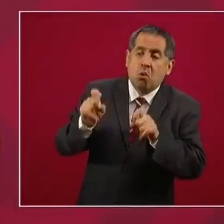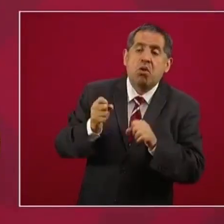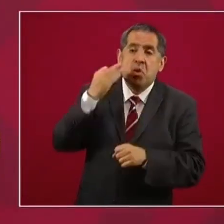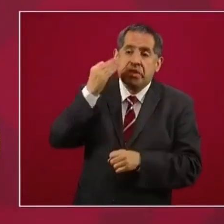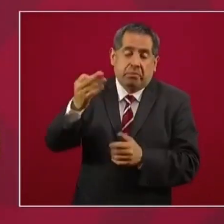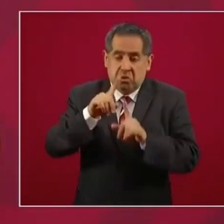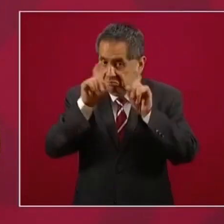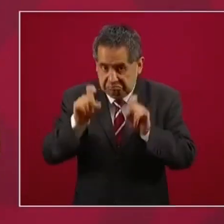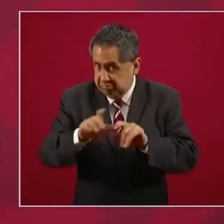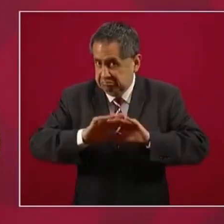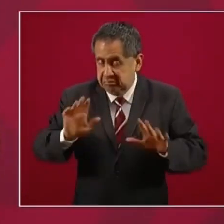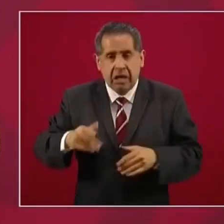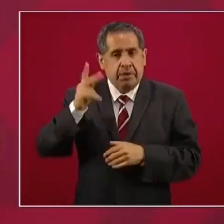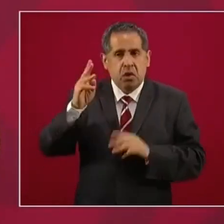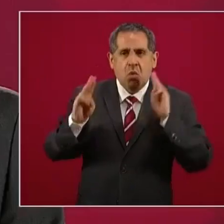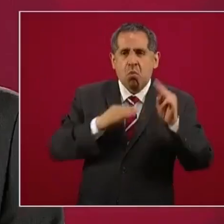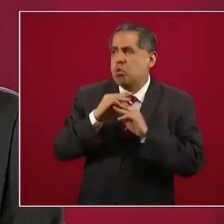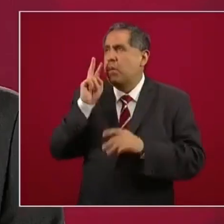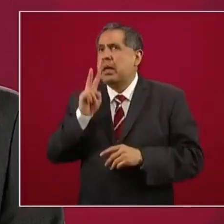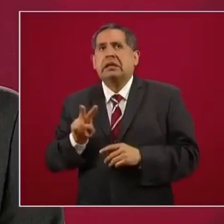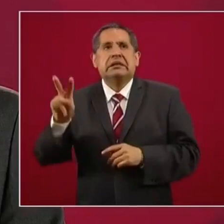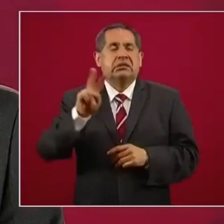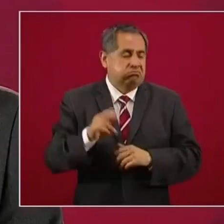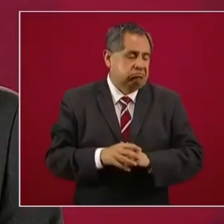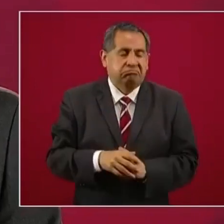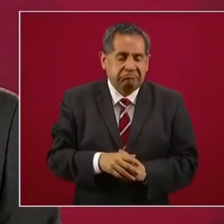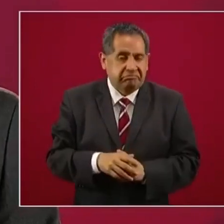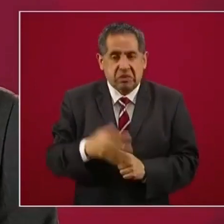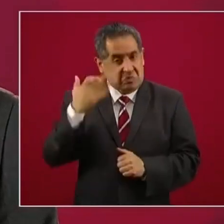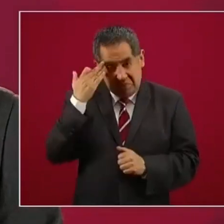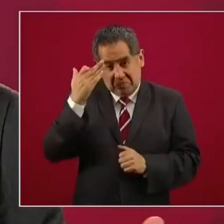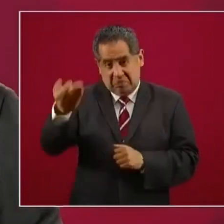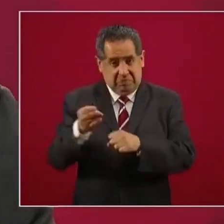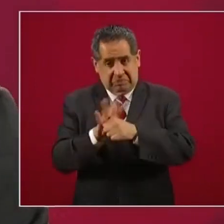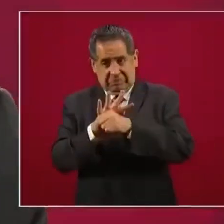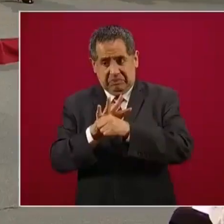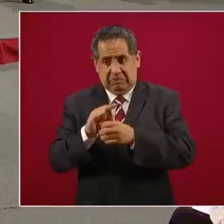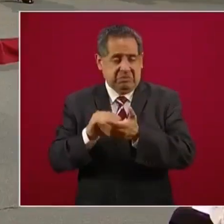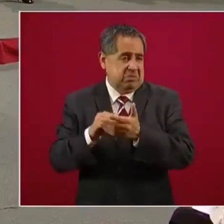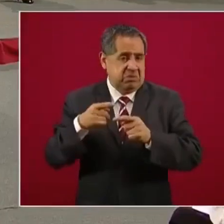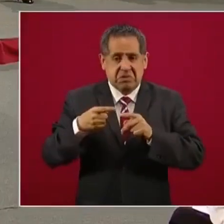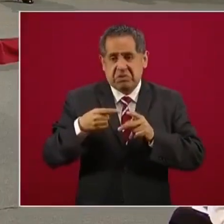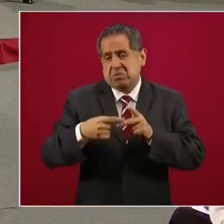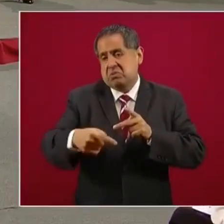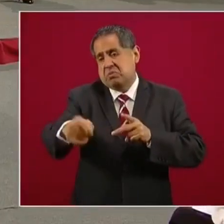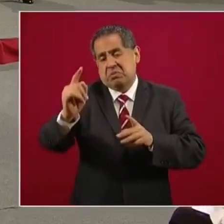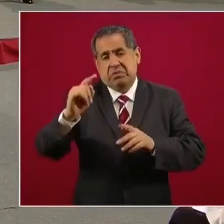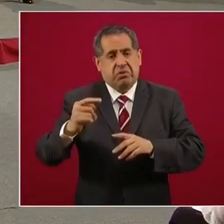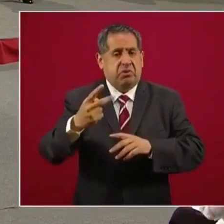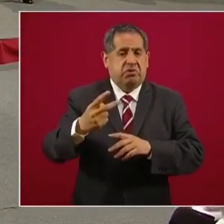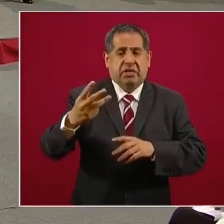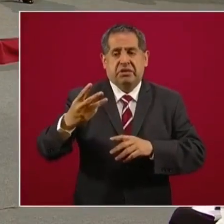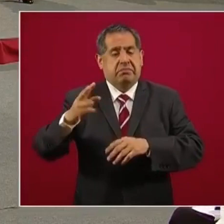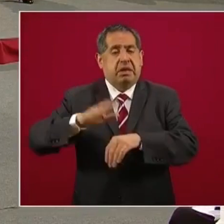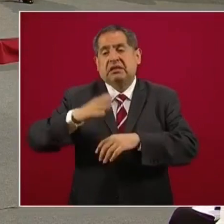en el mundo entero podemos visualizar que la epidemia podría durar, ya lo hemos dicho, 2, 3 o